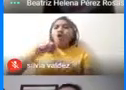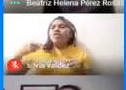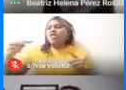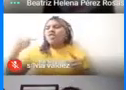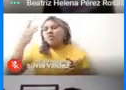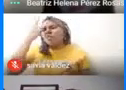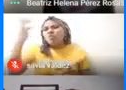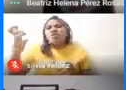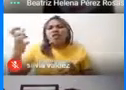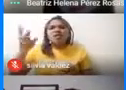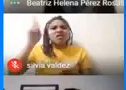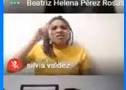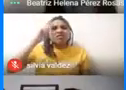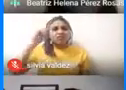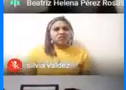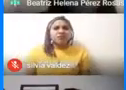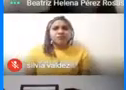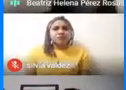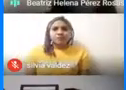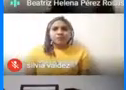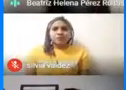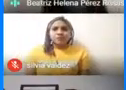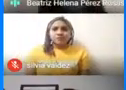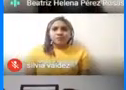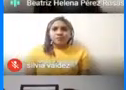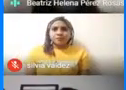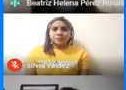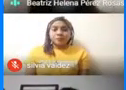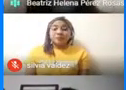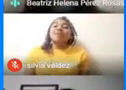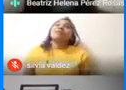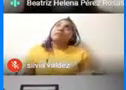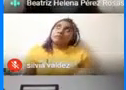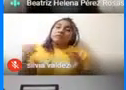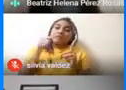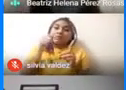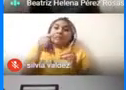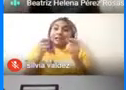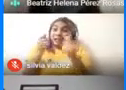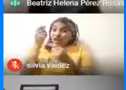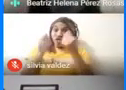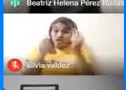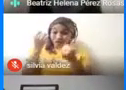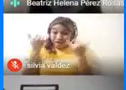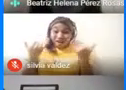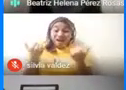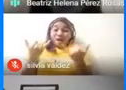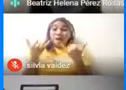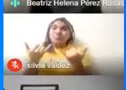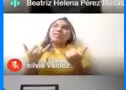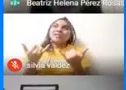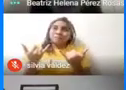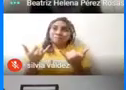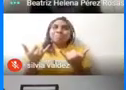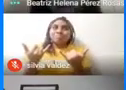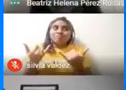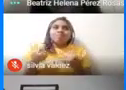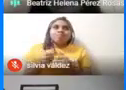qué motivo. Bueno, si nos vamos al punto económico, en este momento